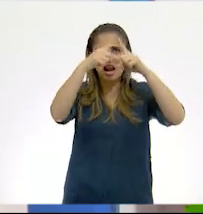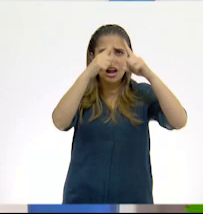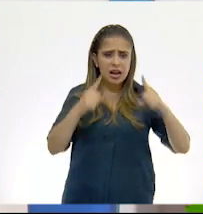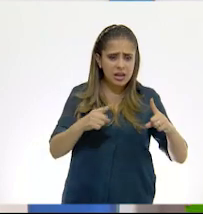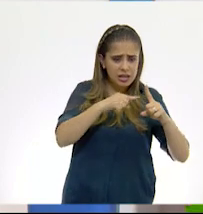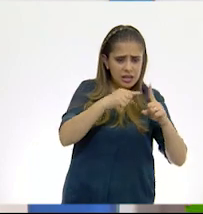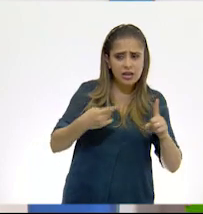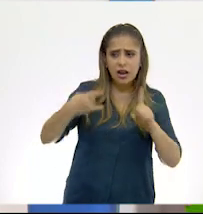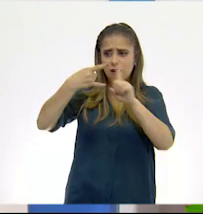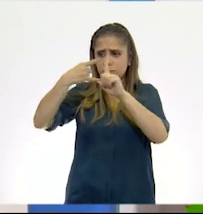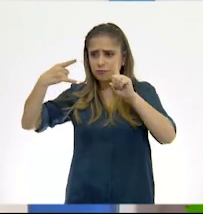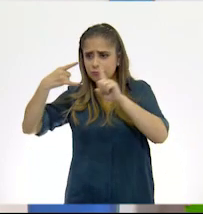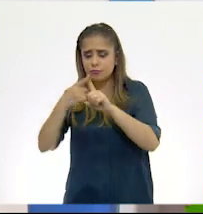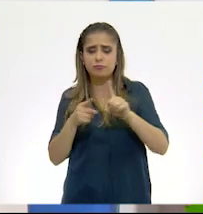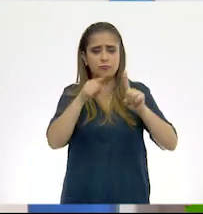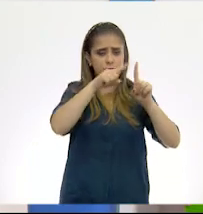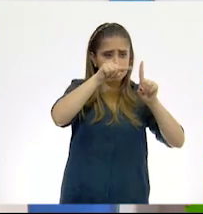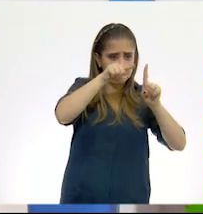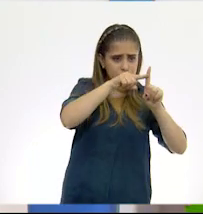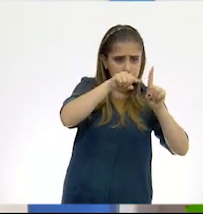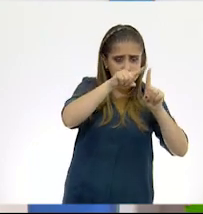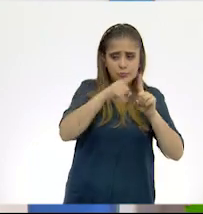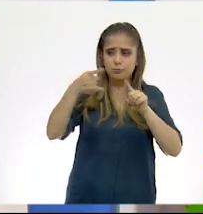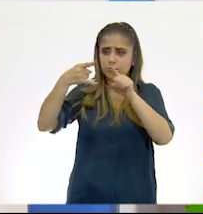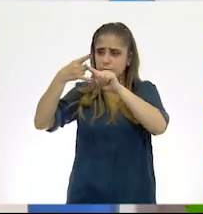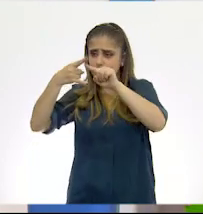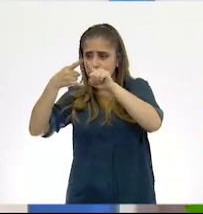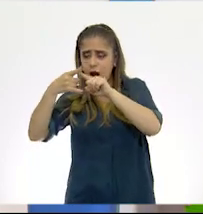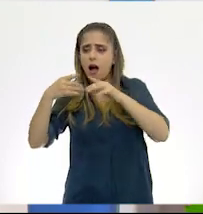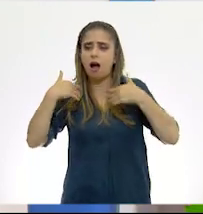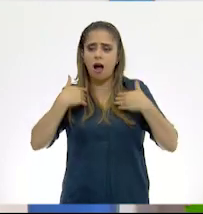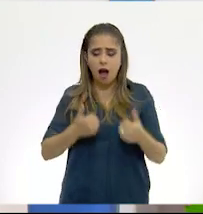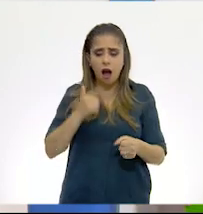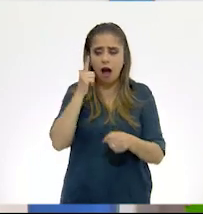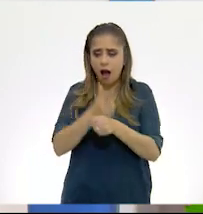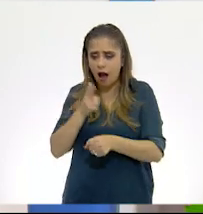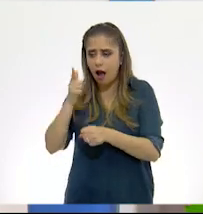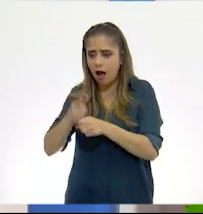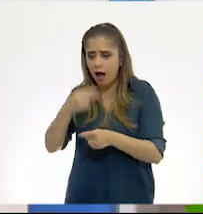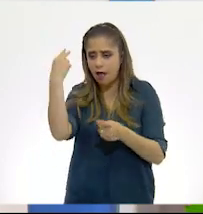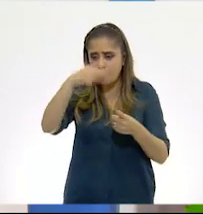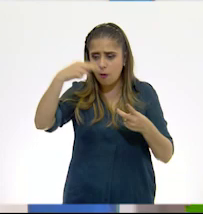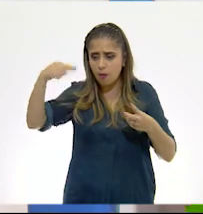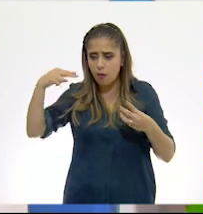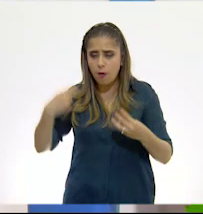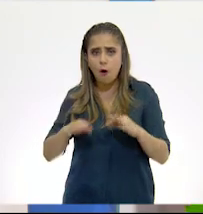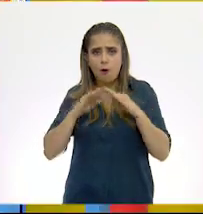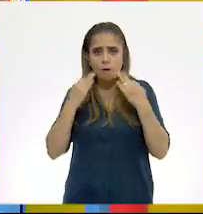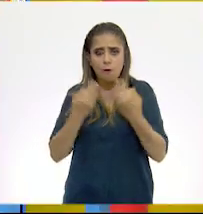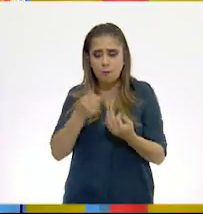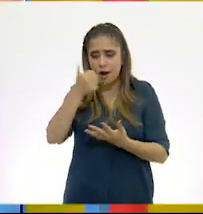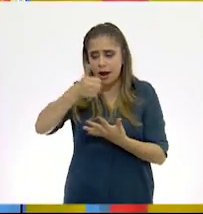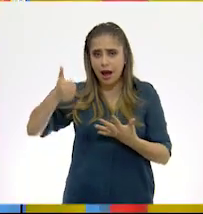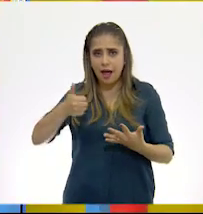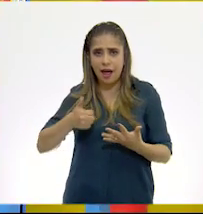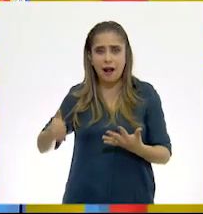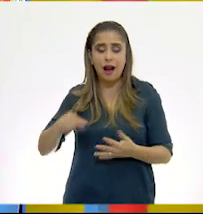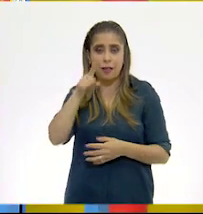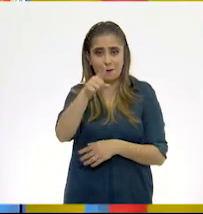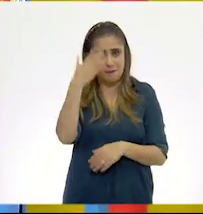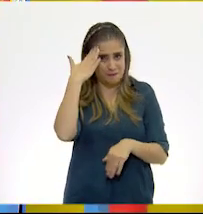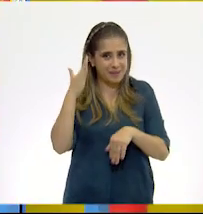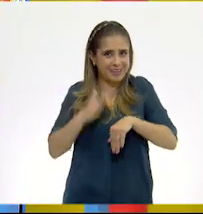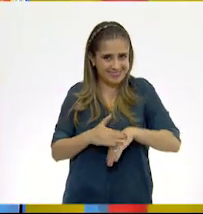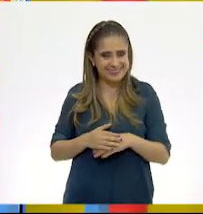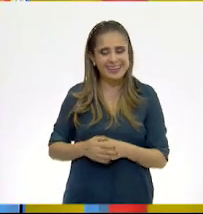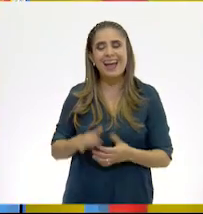o aristas y los vértices para que puedan aprender un poco más acerca de las figuras geométricas. Por supuesto. Maestra Rosalba, pues